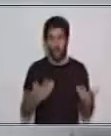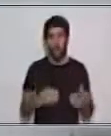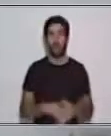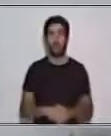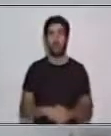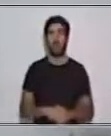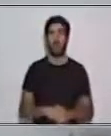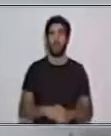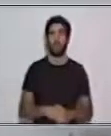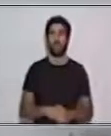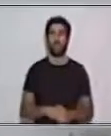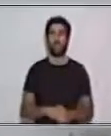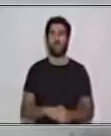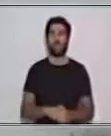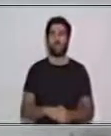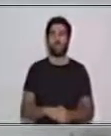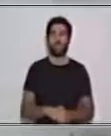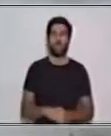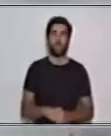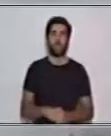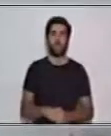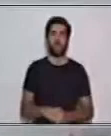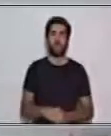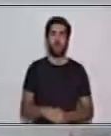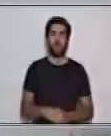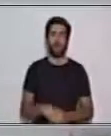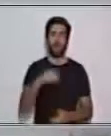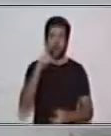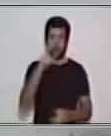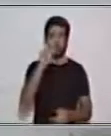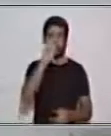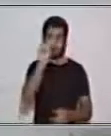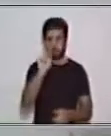números? ¿Lo tienes? Escríbelo.